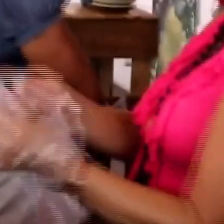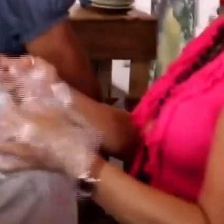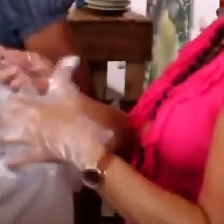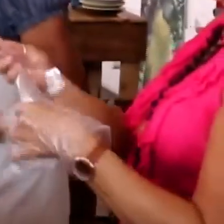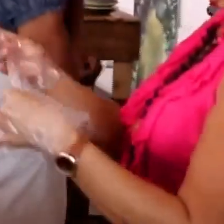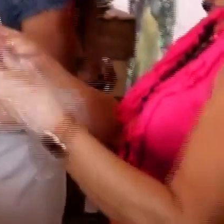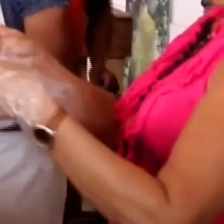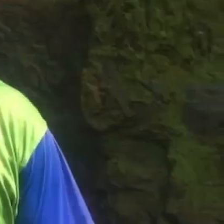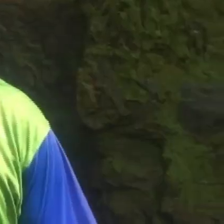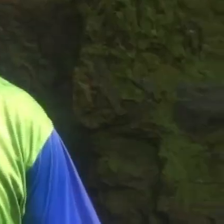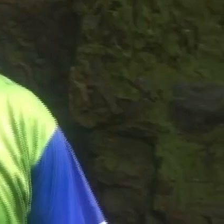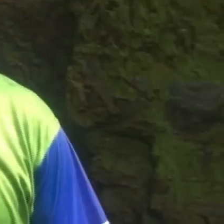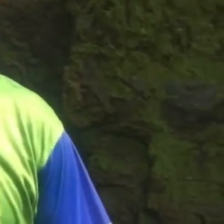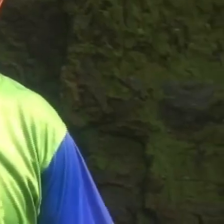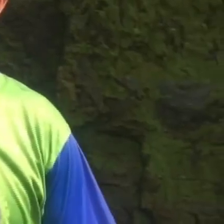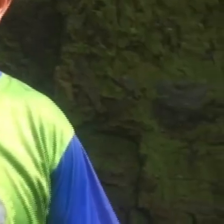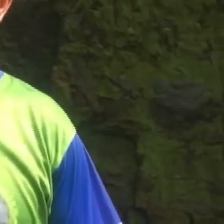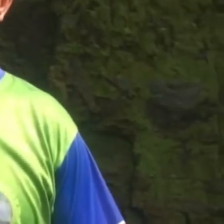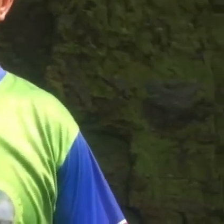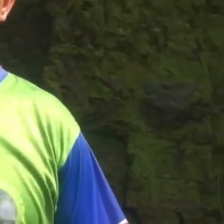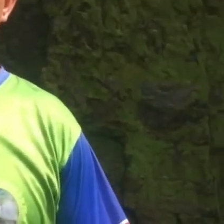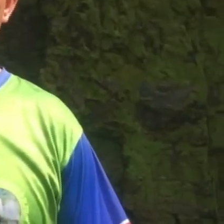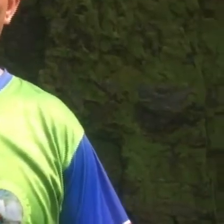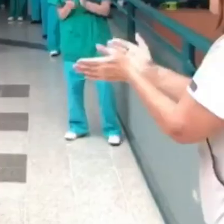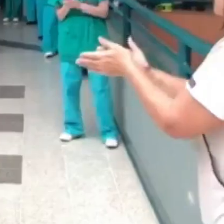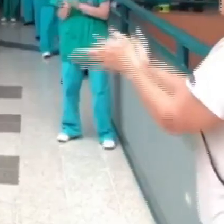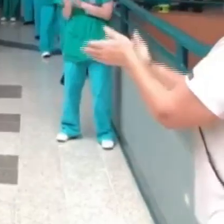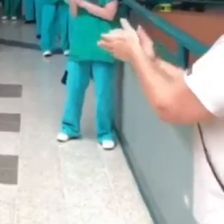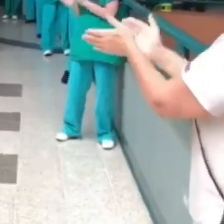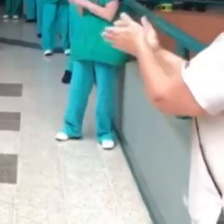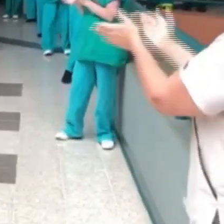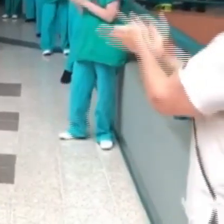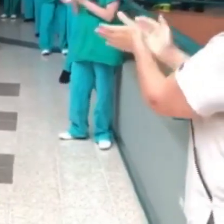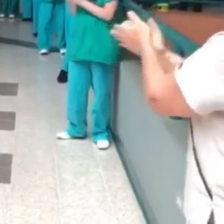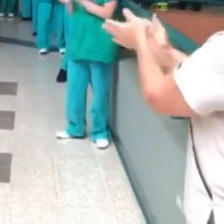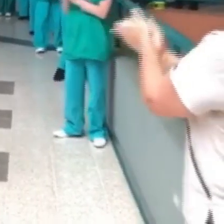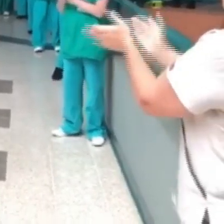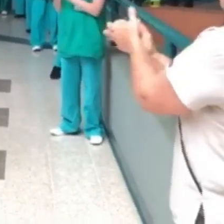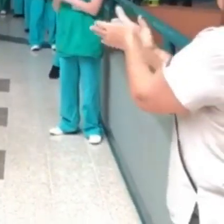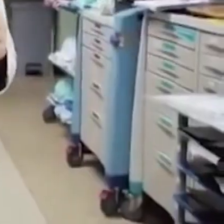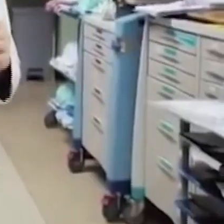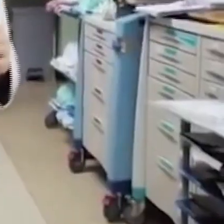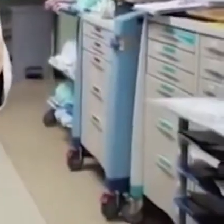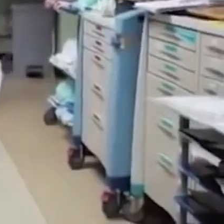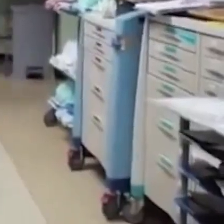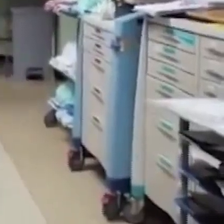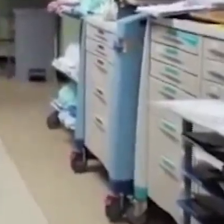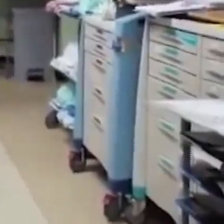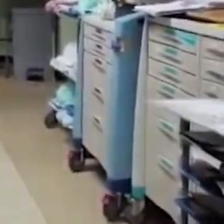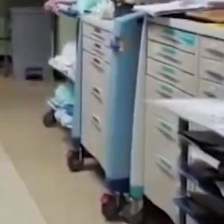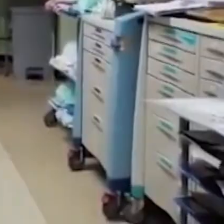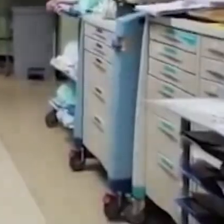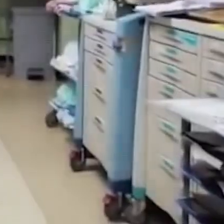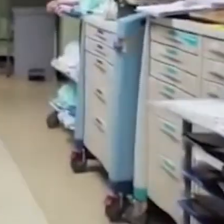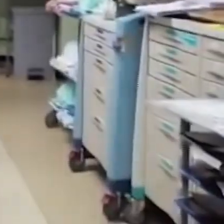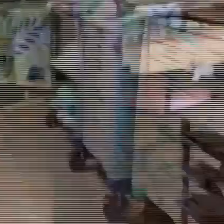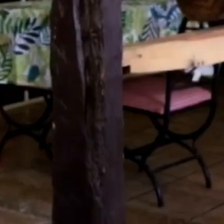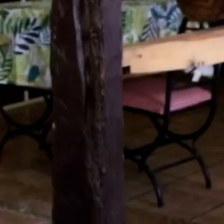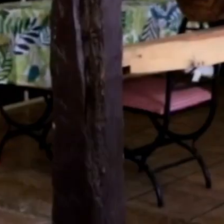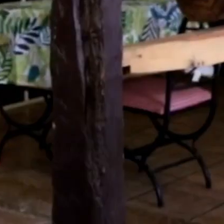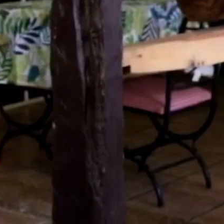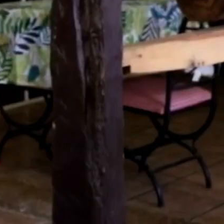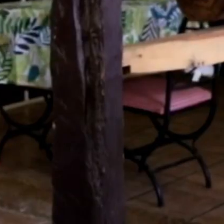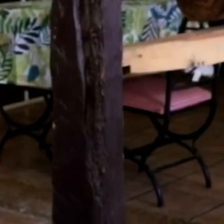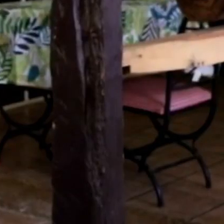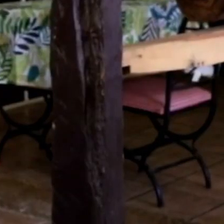iniciativas gubernamentales, empresariales que buscan adaptarse y sobrevivir. Historias innovadoras y esperanzadoras de personas que luchan por